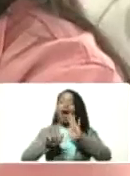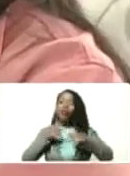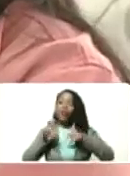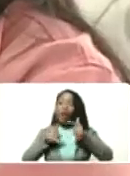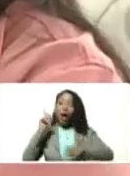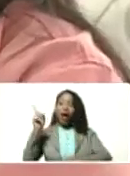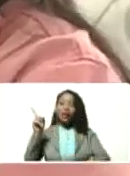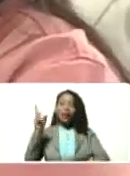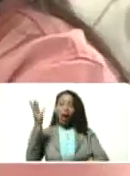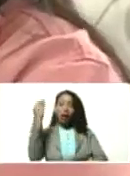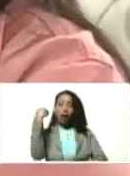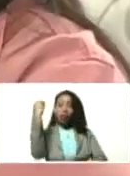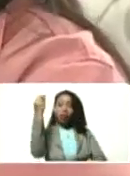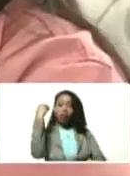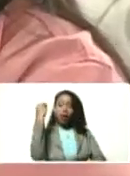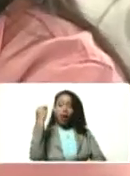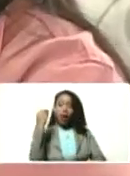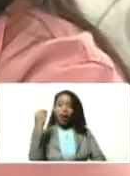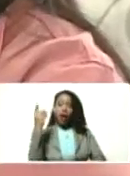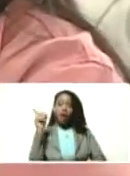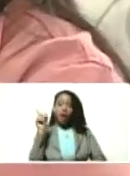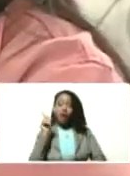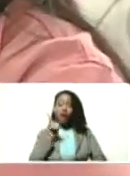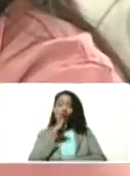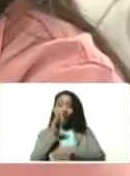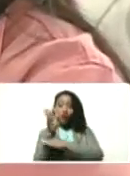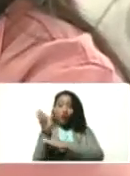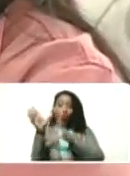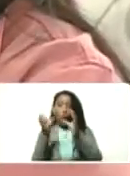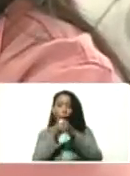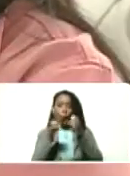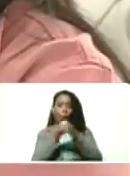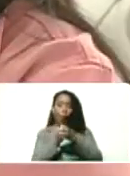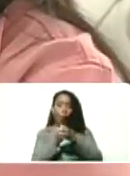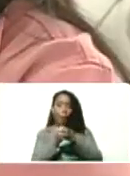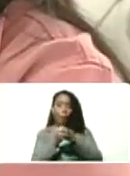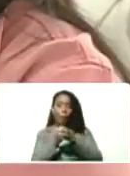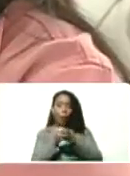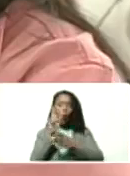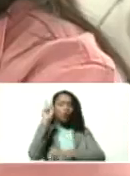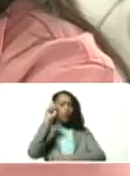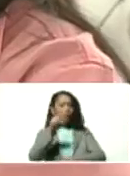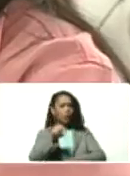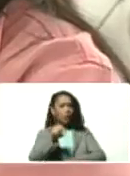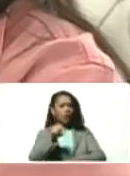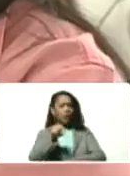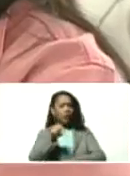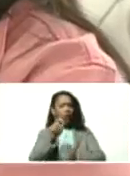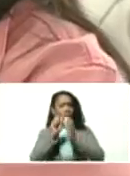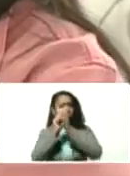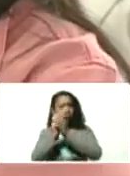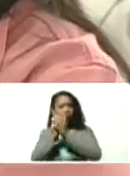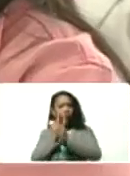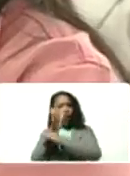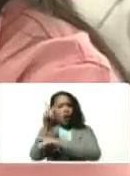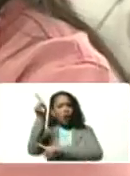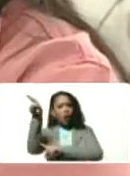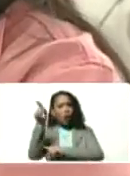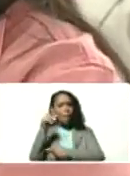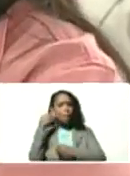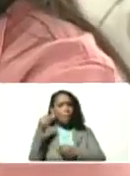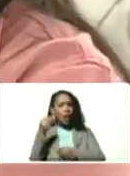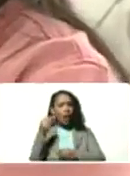Roma, fue una comisión por parte del gobierno y una comisión también de peregrinos que fueron hasta Roma